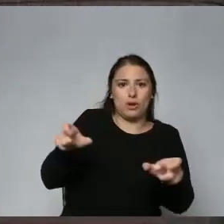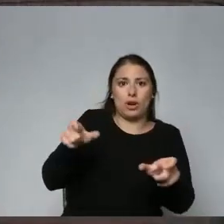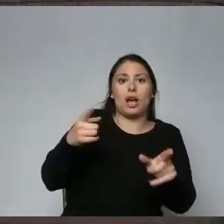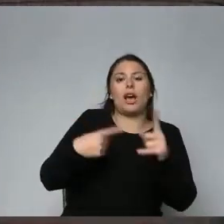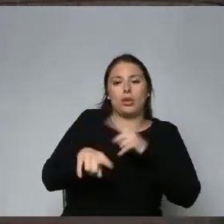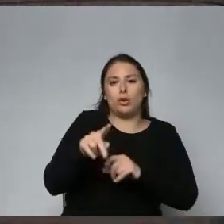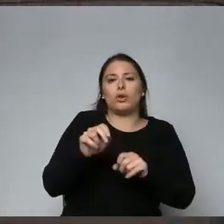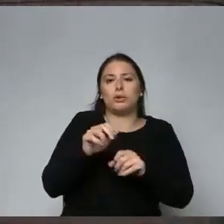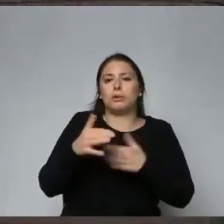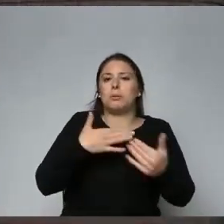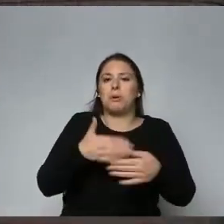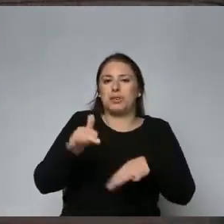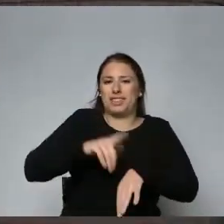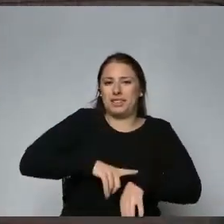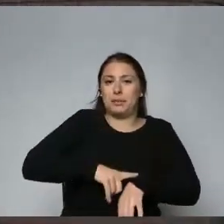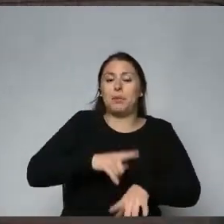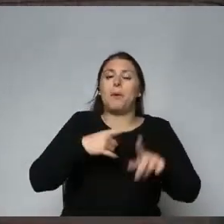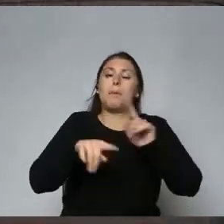por mayoría,